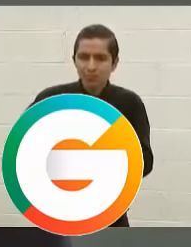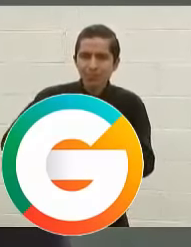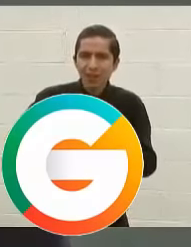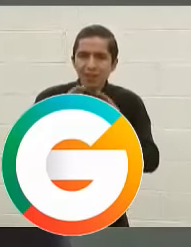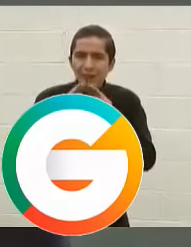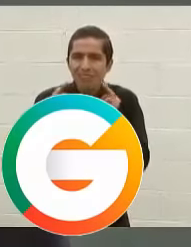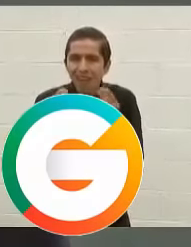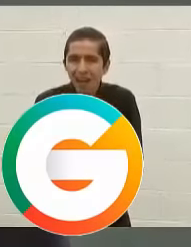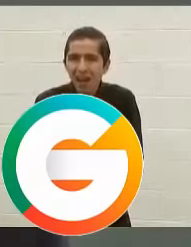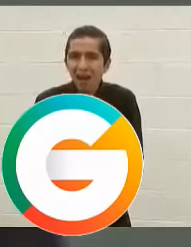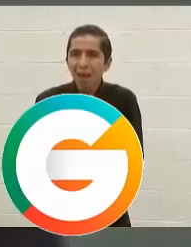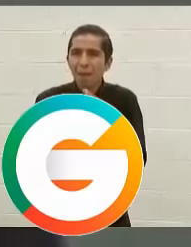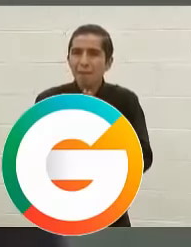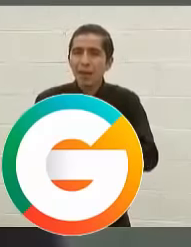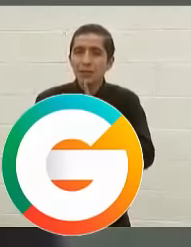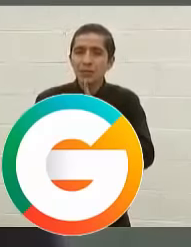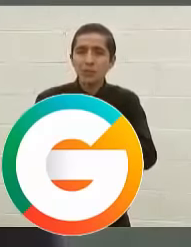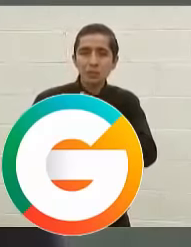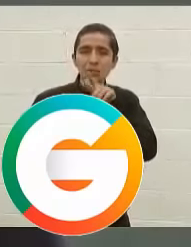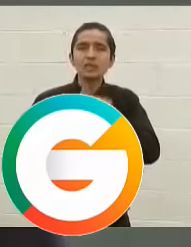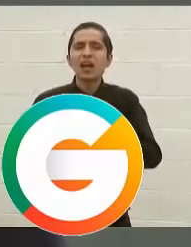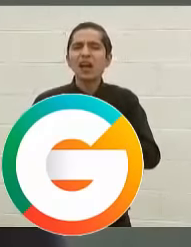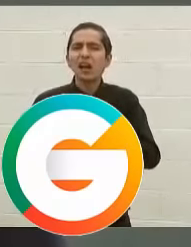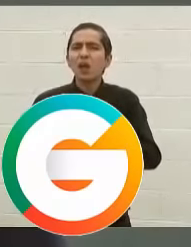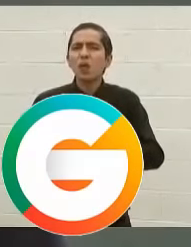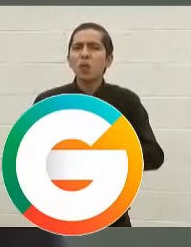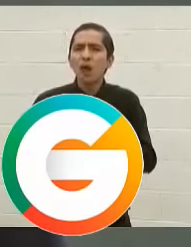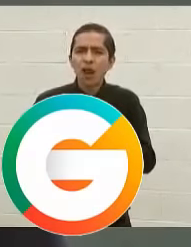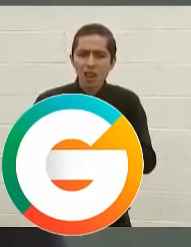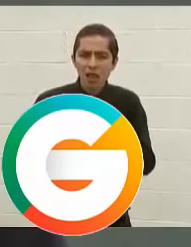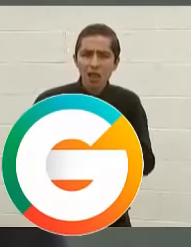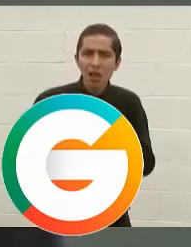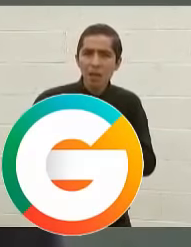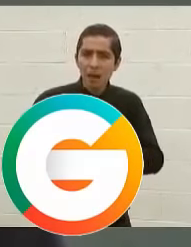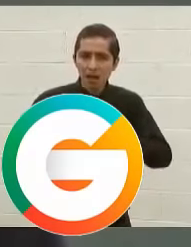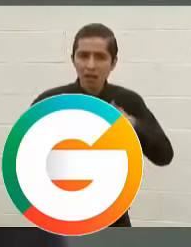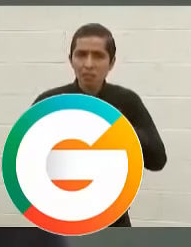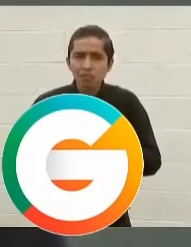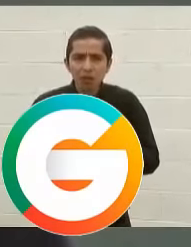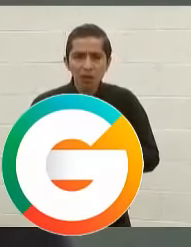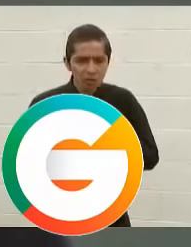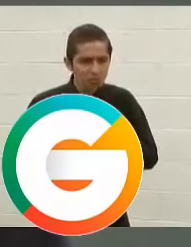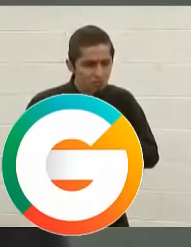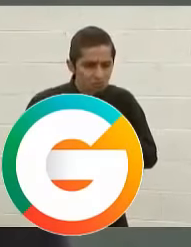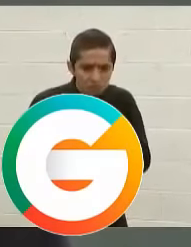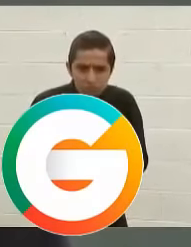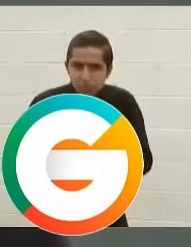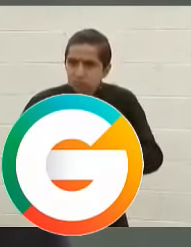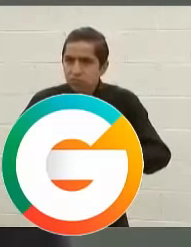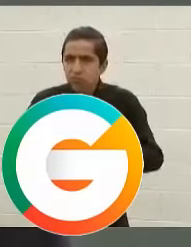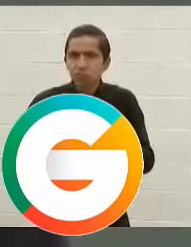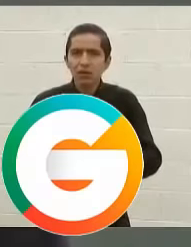organizado, particularmente aquellos más beligerantes, y es